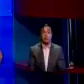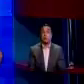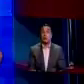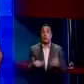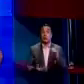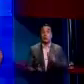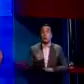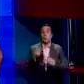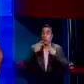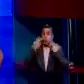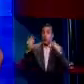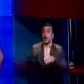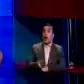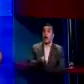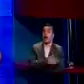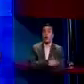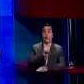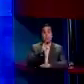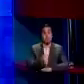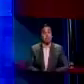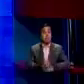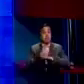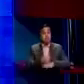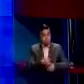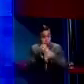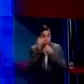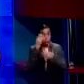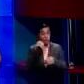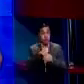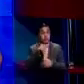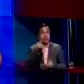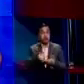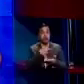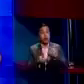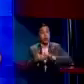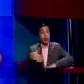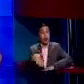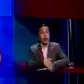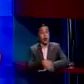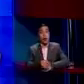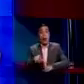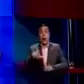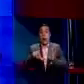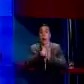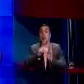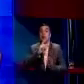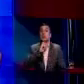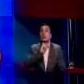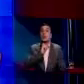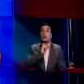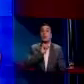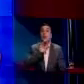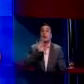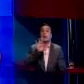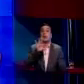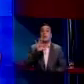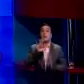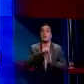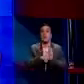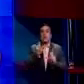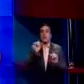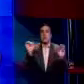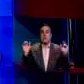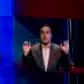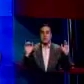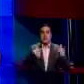Vamos con lo anunciado. Las autoridades informaron que el toque de queda y la ley seca redujeron las